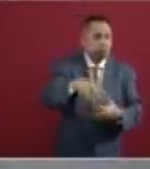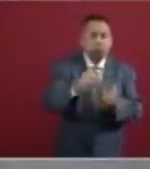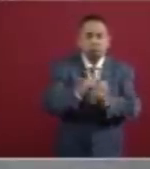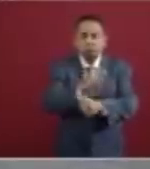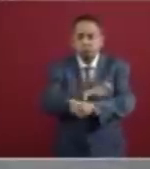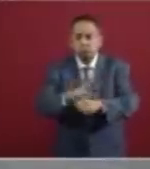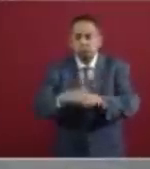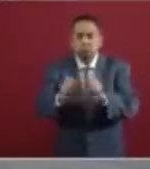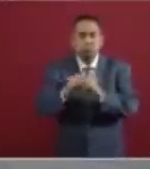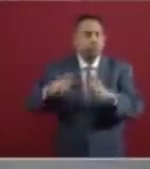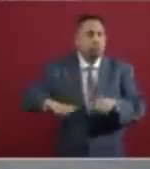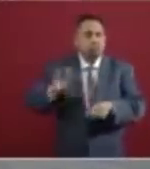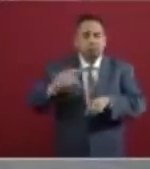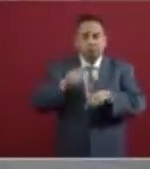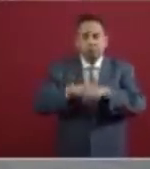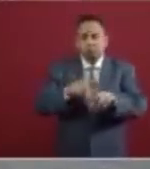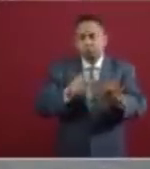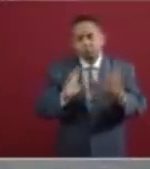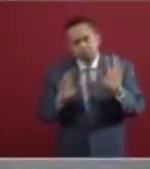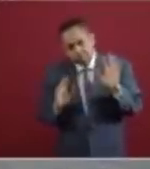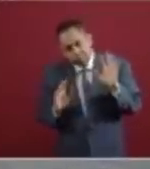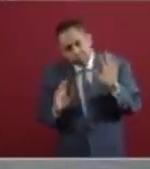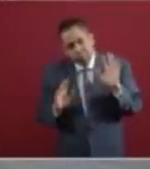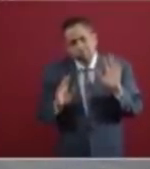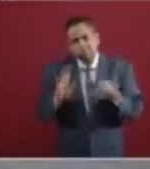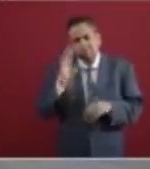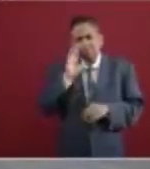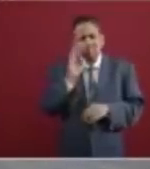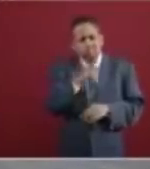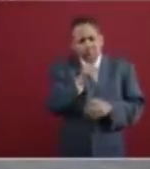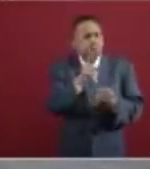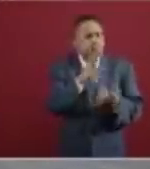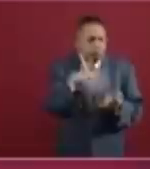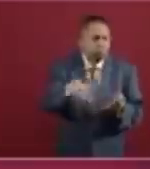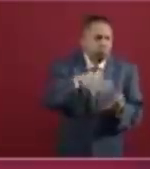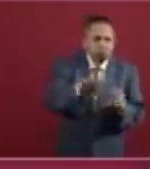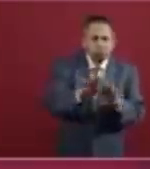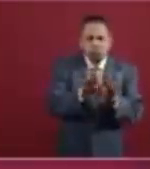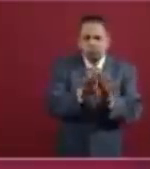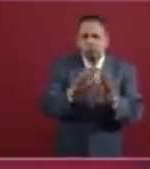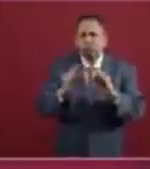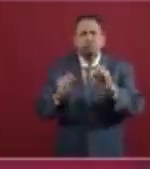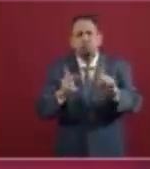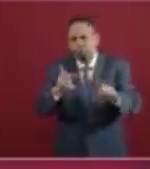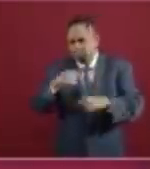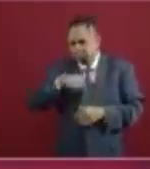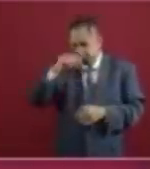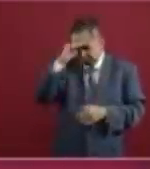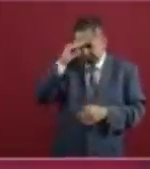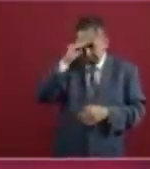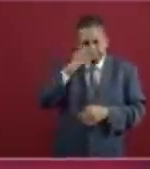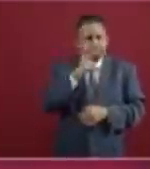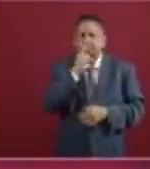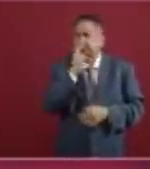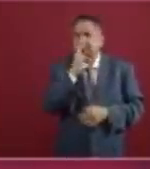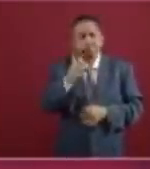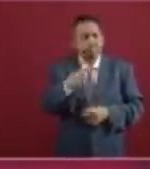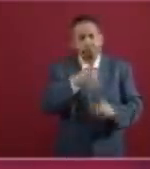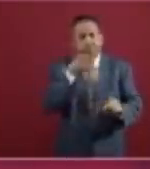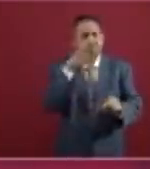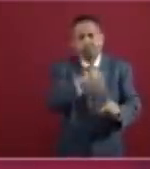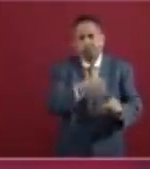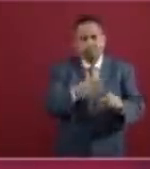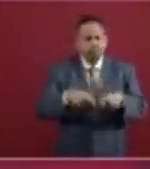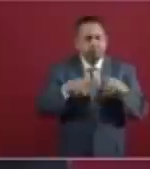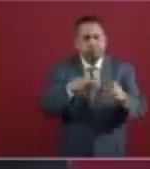el gobierno federal, ¿no? Sí, se buscaría la manera. Pero pienso que la mejor forma